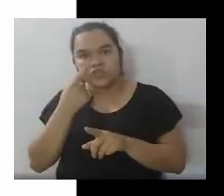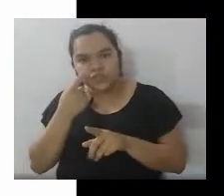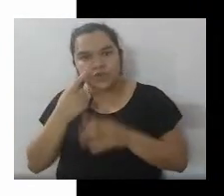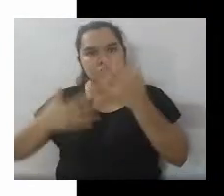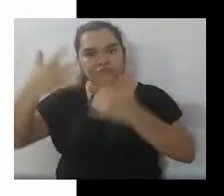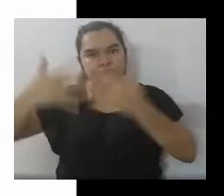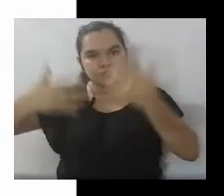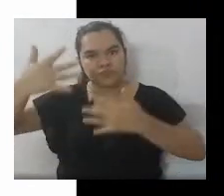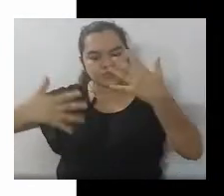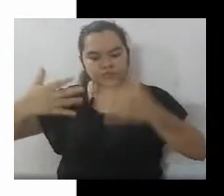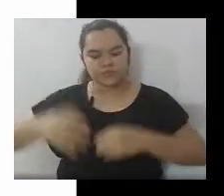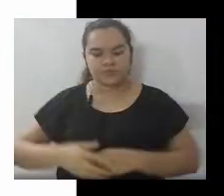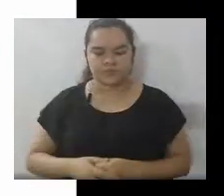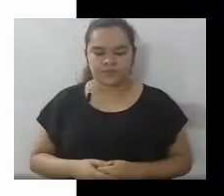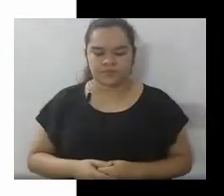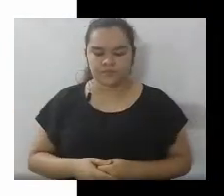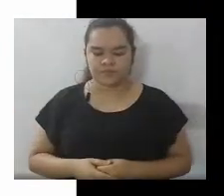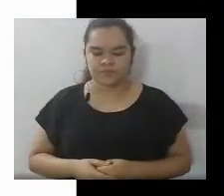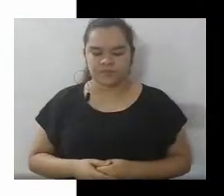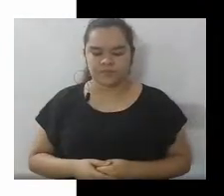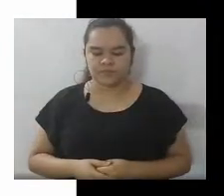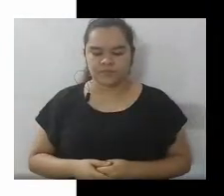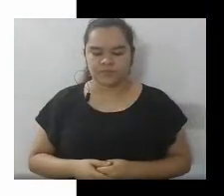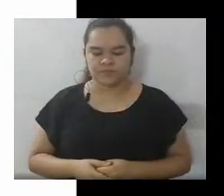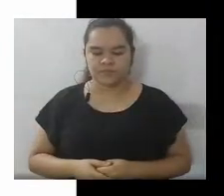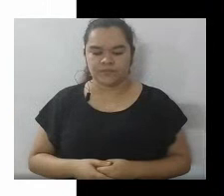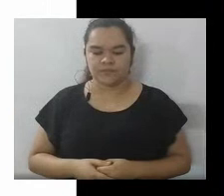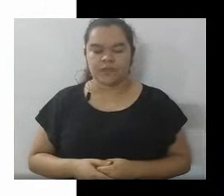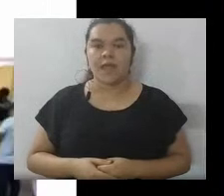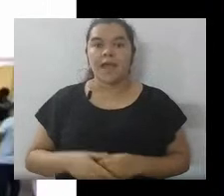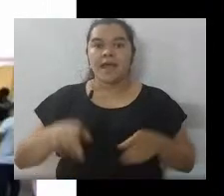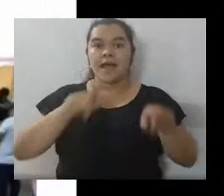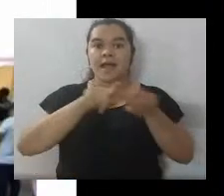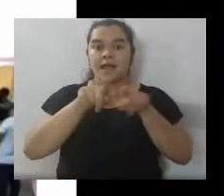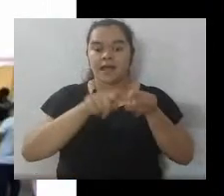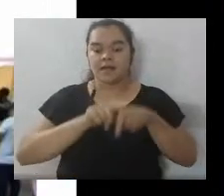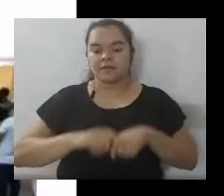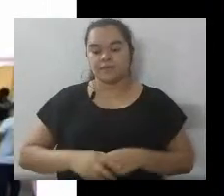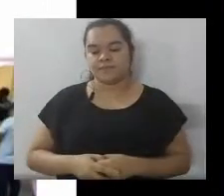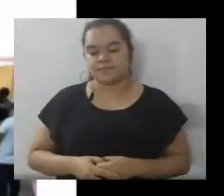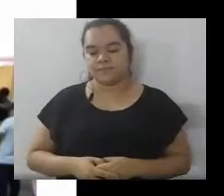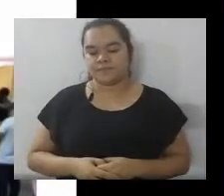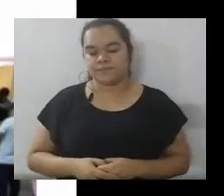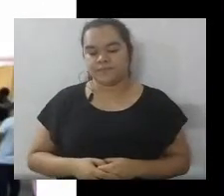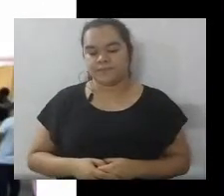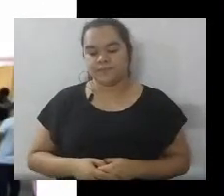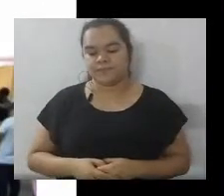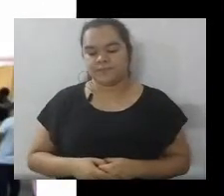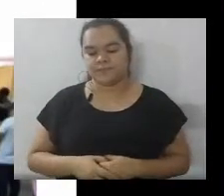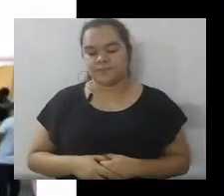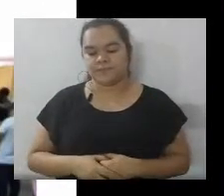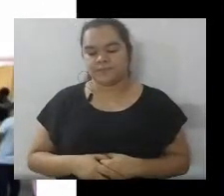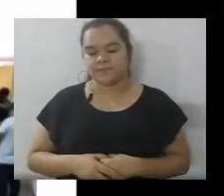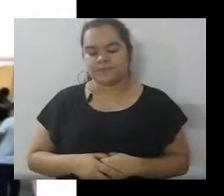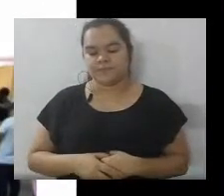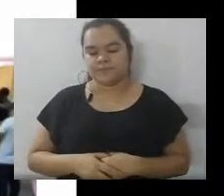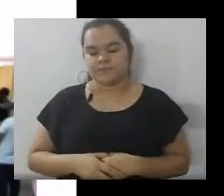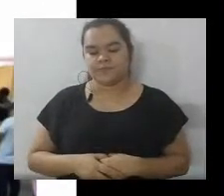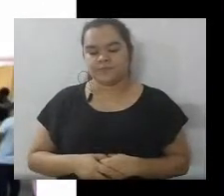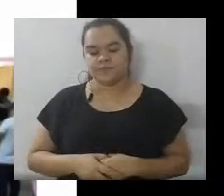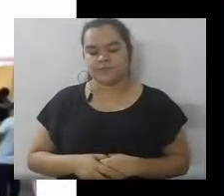Nuestros estudiantes durante el cursado de la carrera, perdón. No, quería decirte que